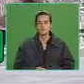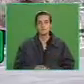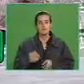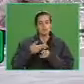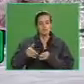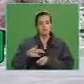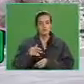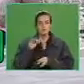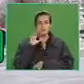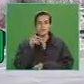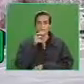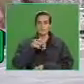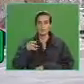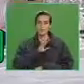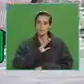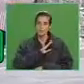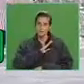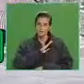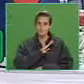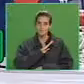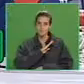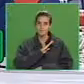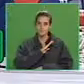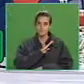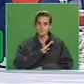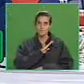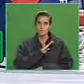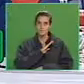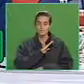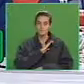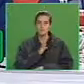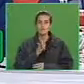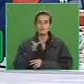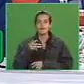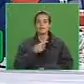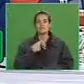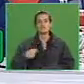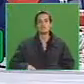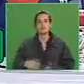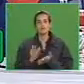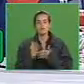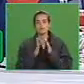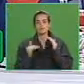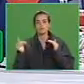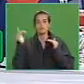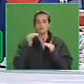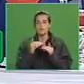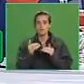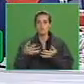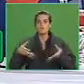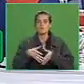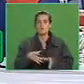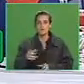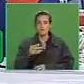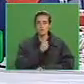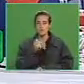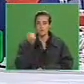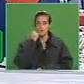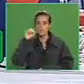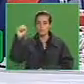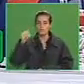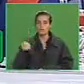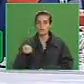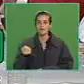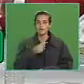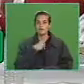Pronto van a ir 50 compañeros nuestros, ¿no?, para China, muy pronto, a la Escuela Superior del Partido Comunista Chino, que queda en